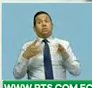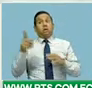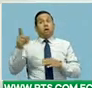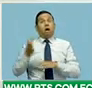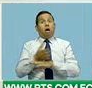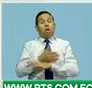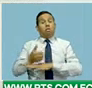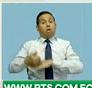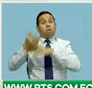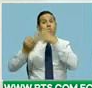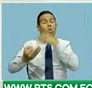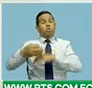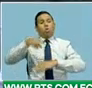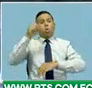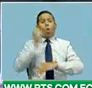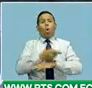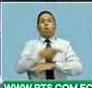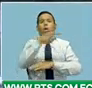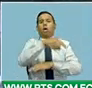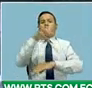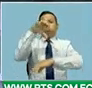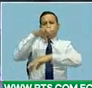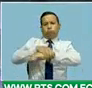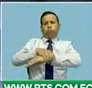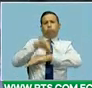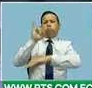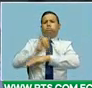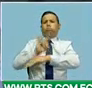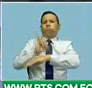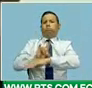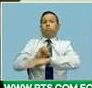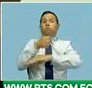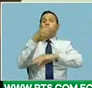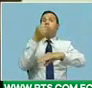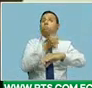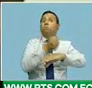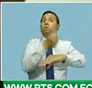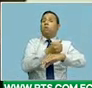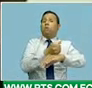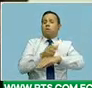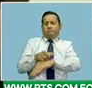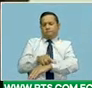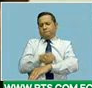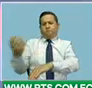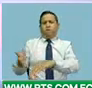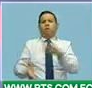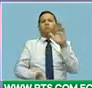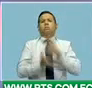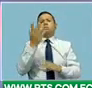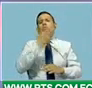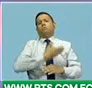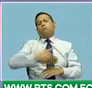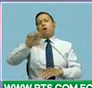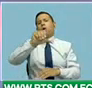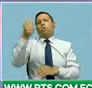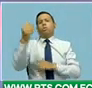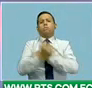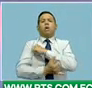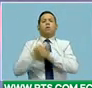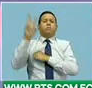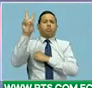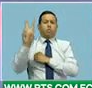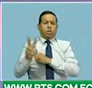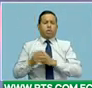prohibición de salida del país. Sin embargo, el exfuncionario se retiró el grillete y fugó del Ecuador. La Fiscalía General del